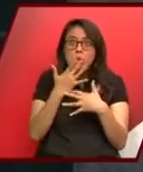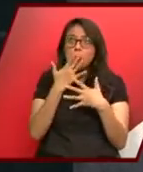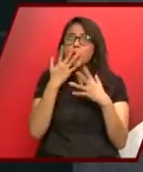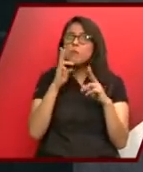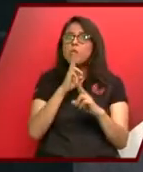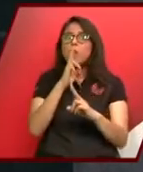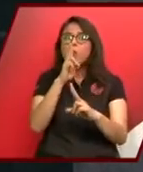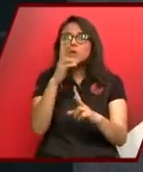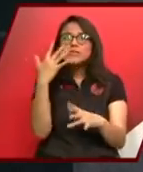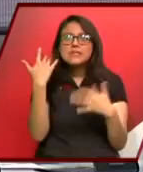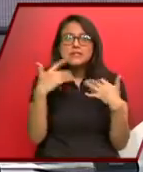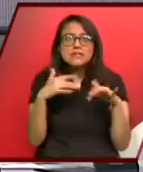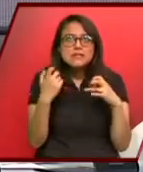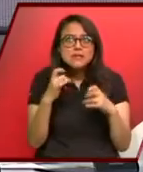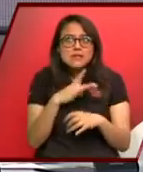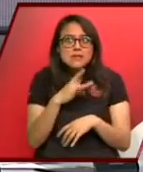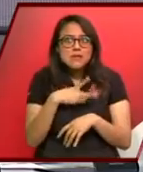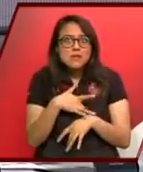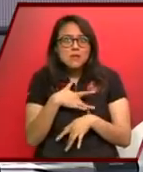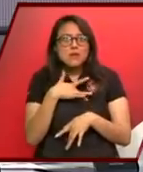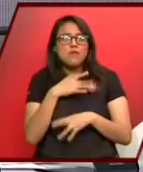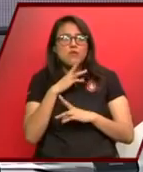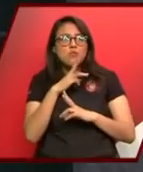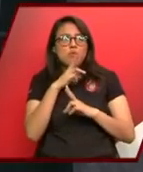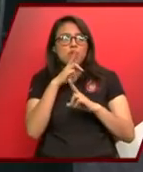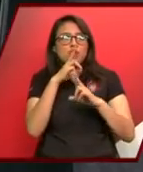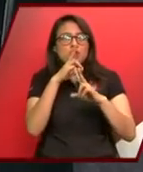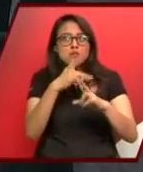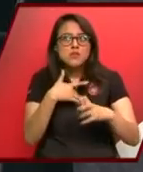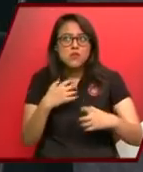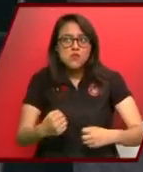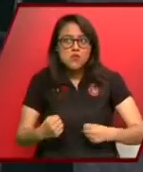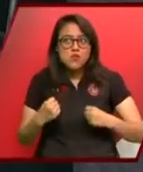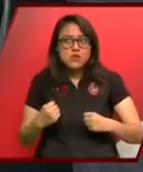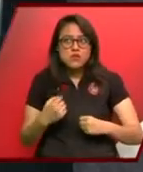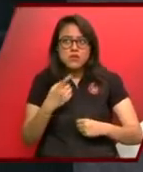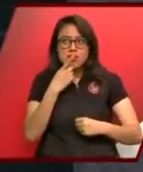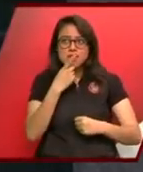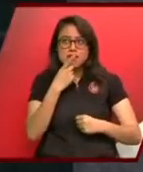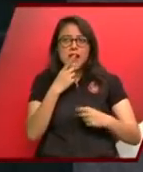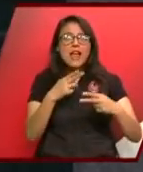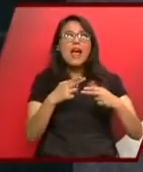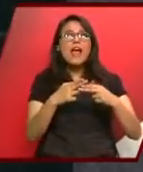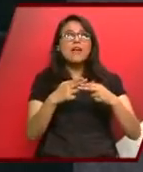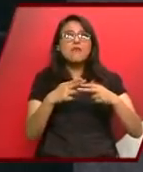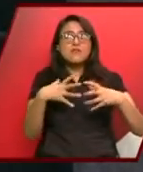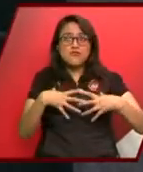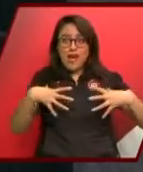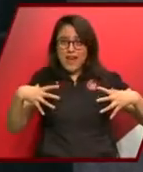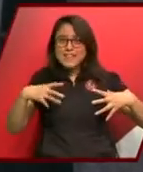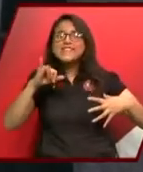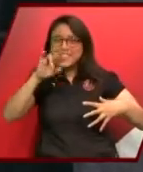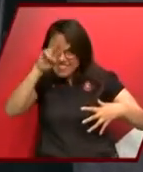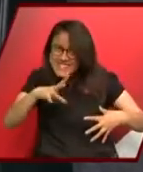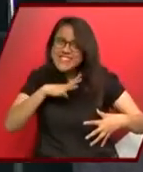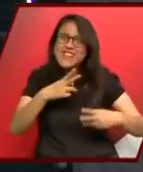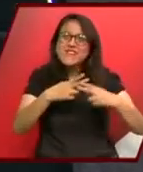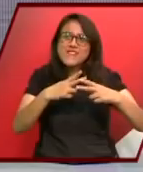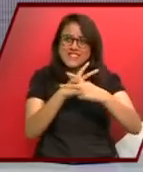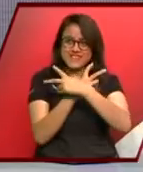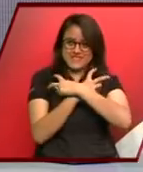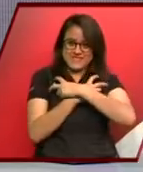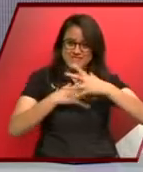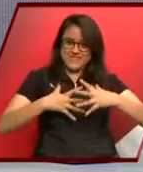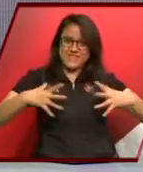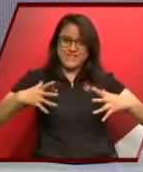voz. Oye, pesada. Está fuerte. Este de hueso ancho. La gente que decía que no existía el hueso ancho, este lo trae y lo trae